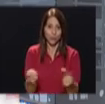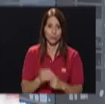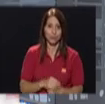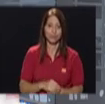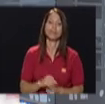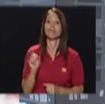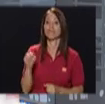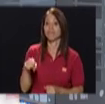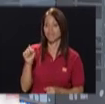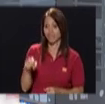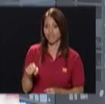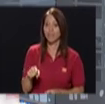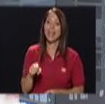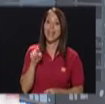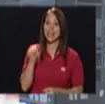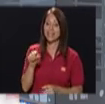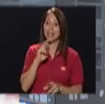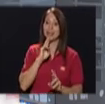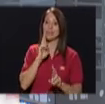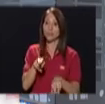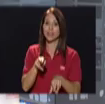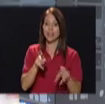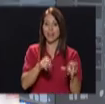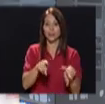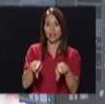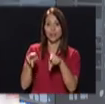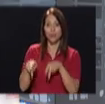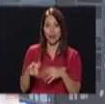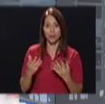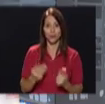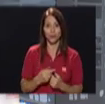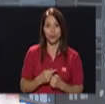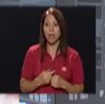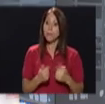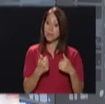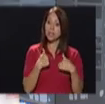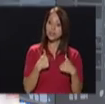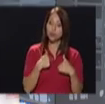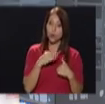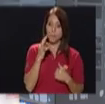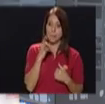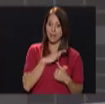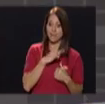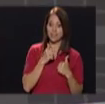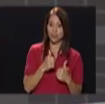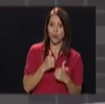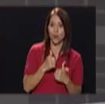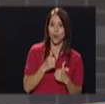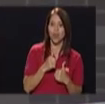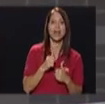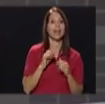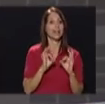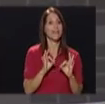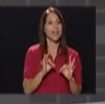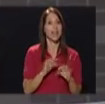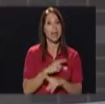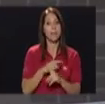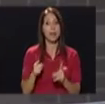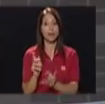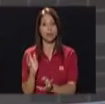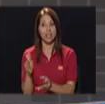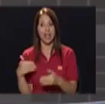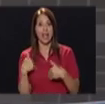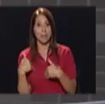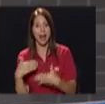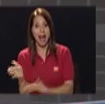sea, tampoco. Sí, esa es muy común la respuesta de los seres humanos. Mientras yo obtenga beneficio del animal, todo está bien.